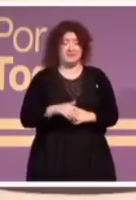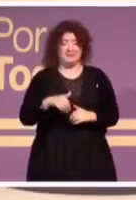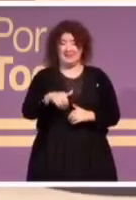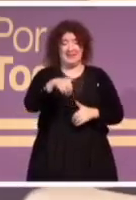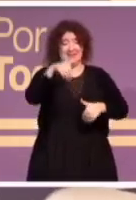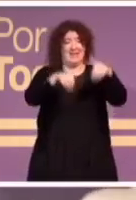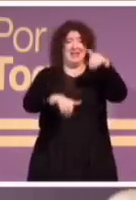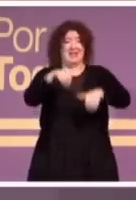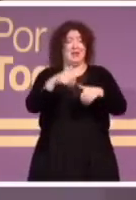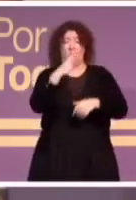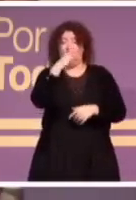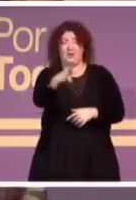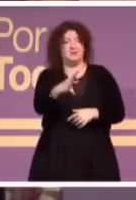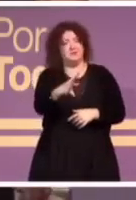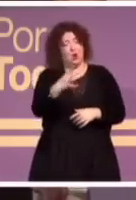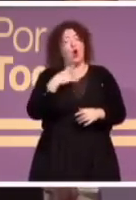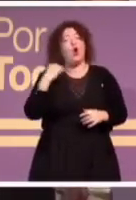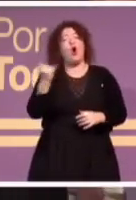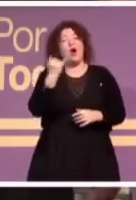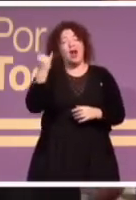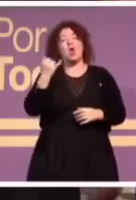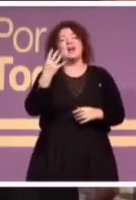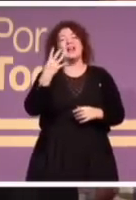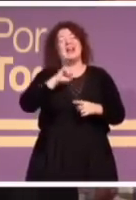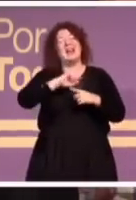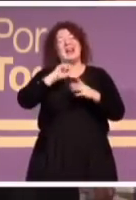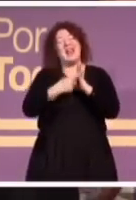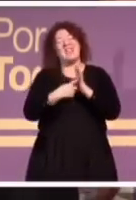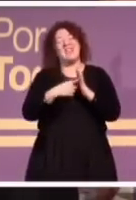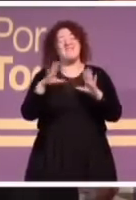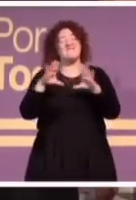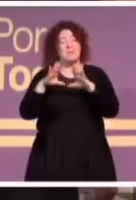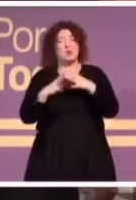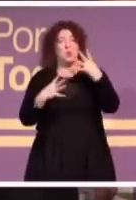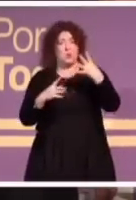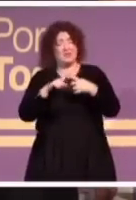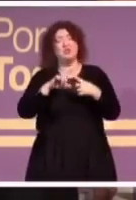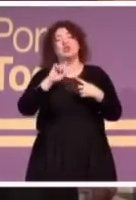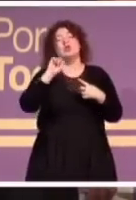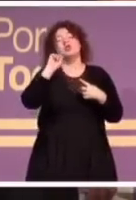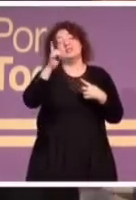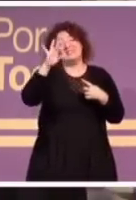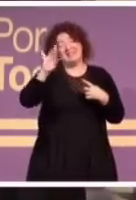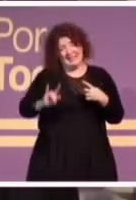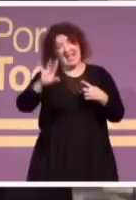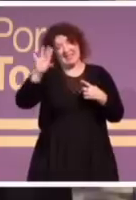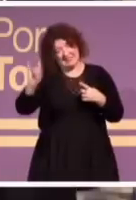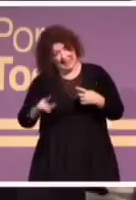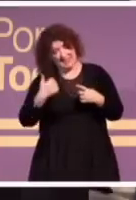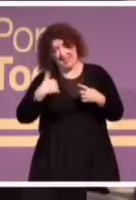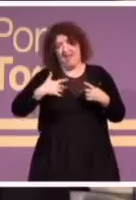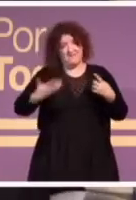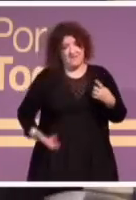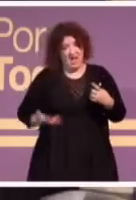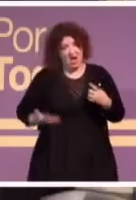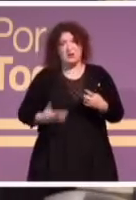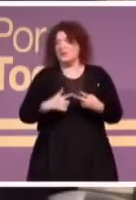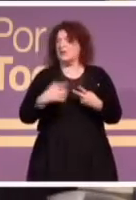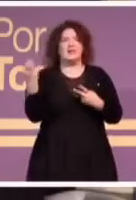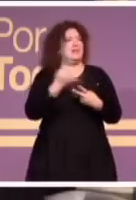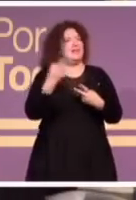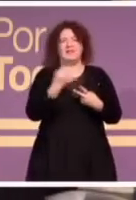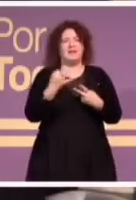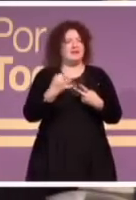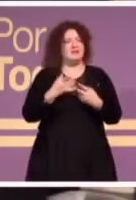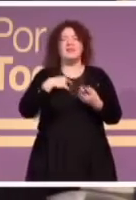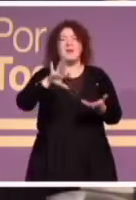legislatura, ojalá con 4 leyes feministas aprobadas, con la ley del solo sí es sí, que ya está en vigor y que tiene que ser